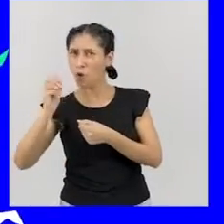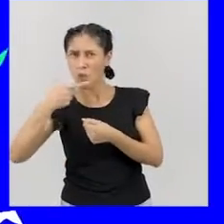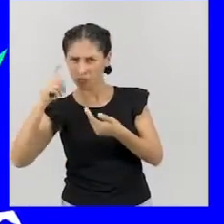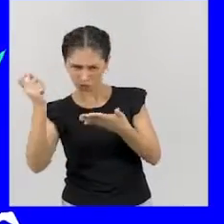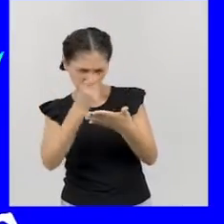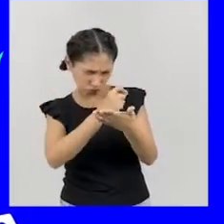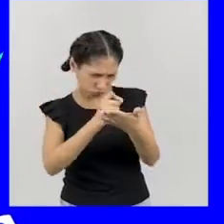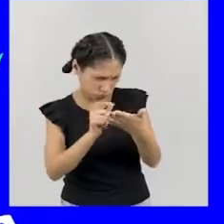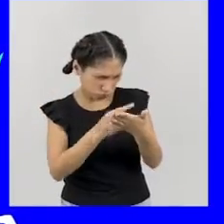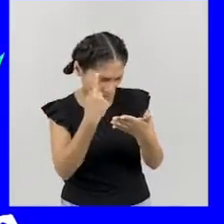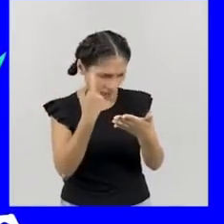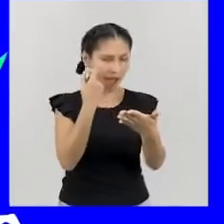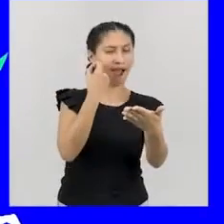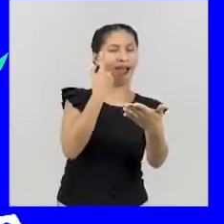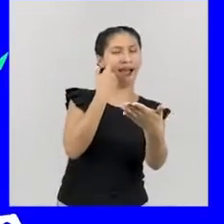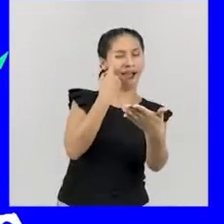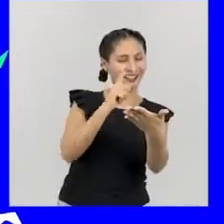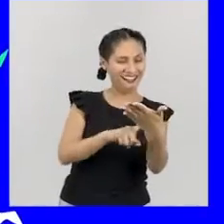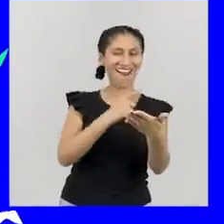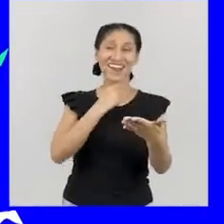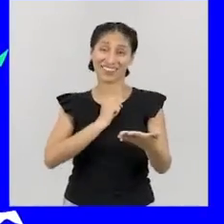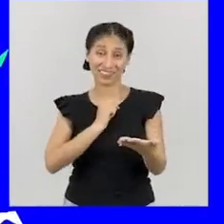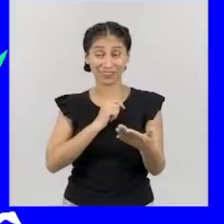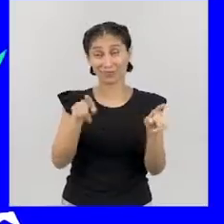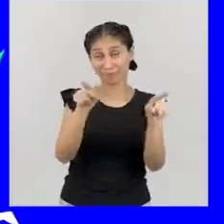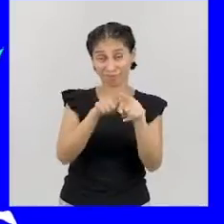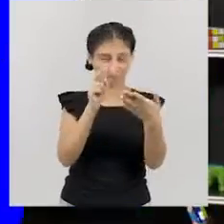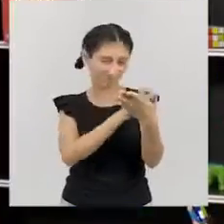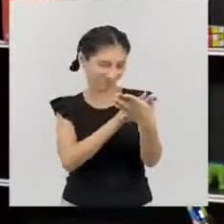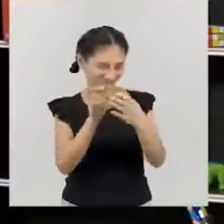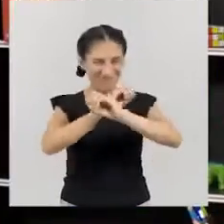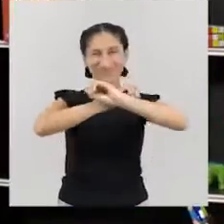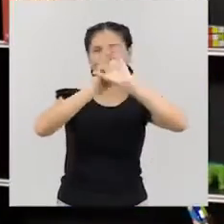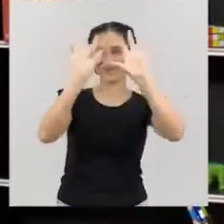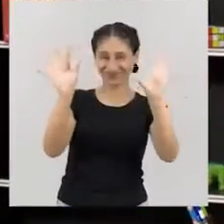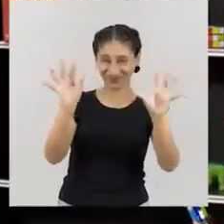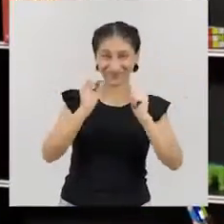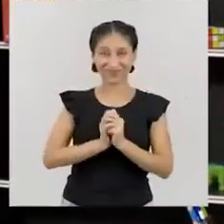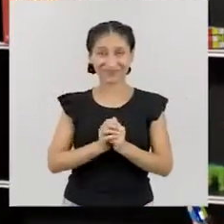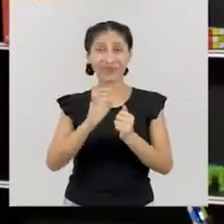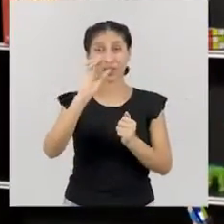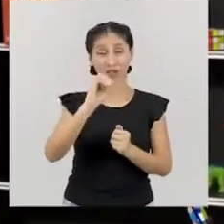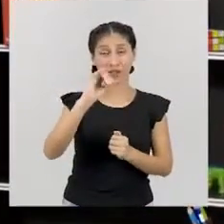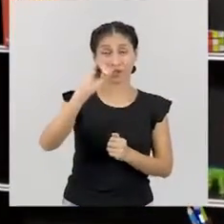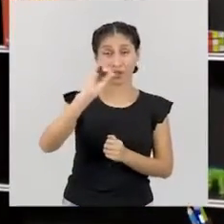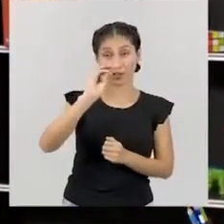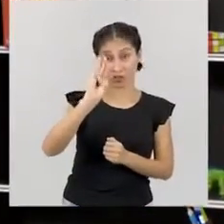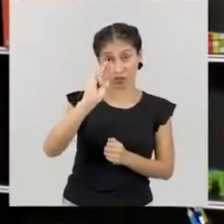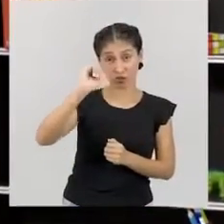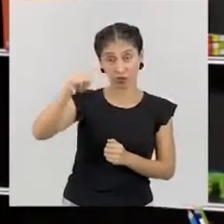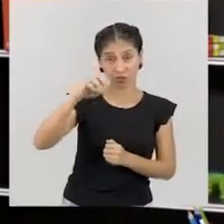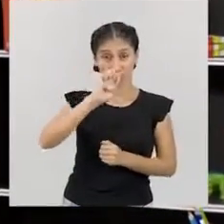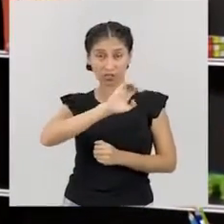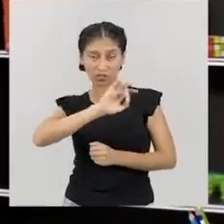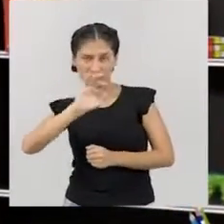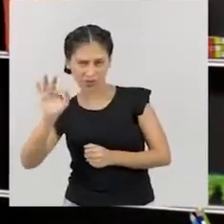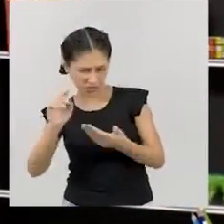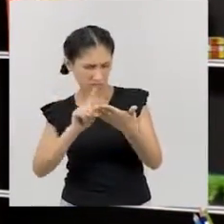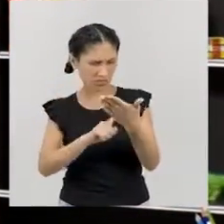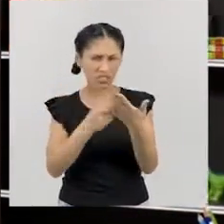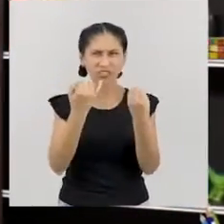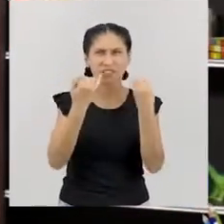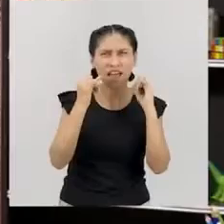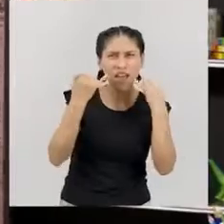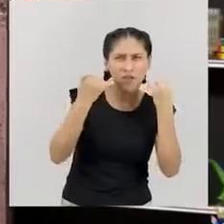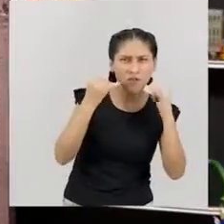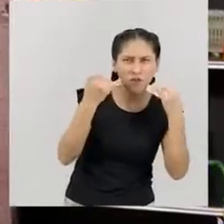muestra el estilo y opinión singular del escritor. Está clarísimo, profesor, que la objetividad es la información en la